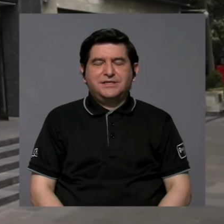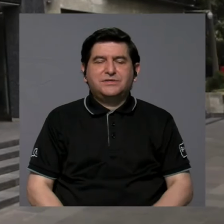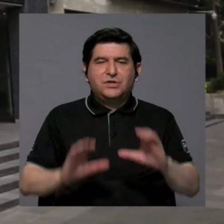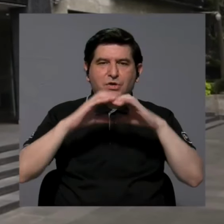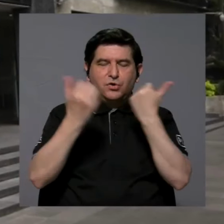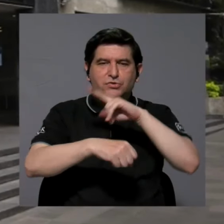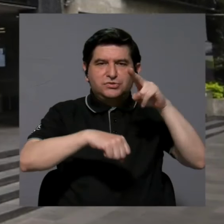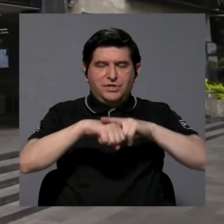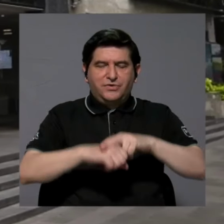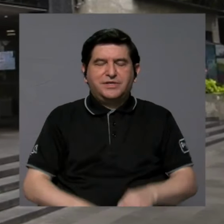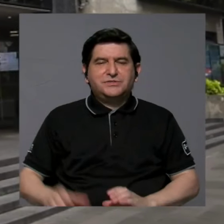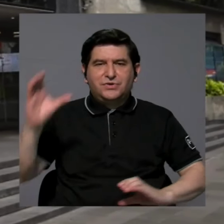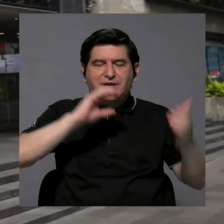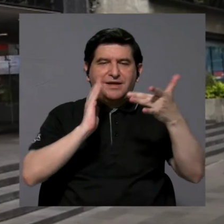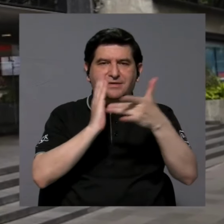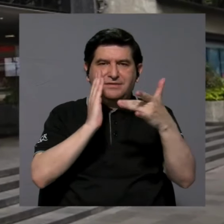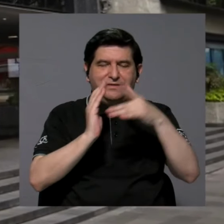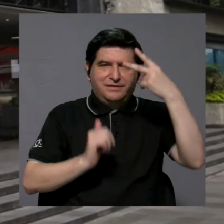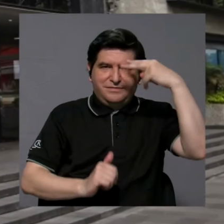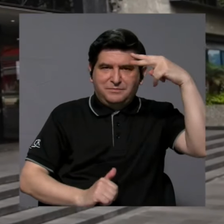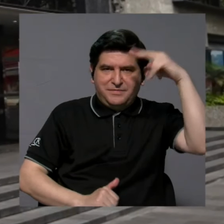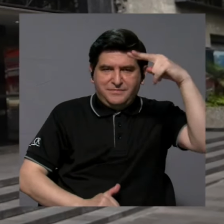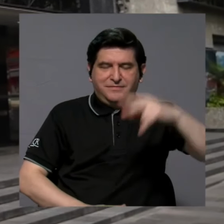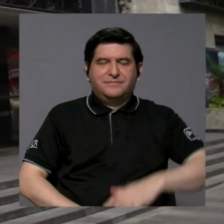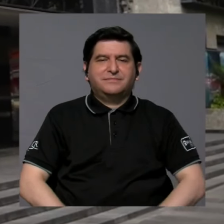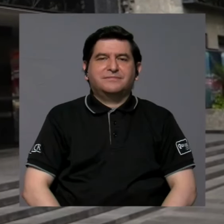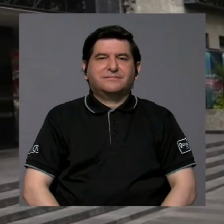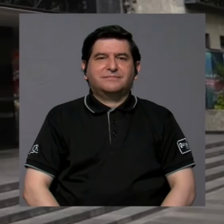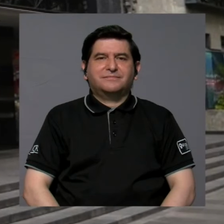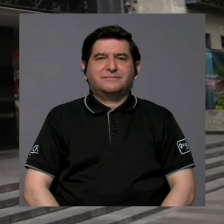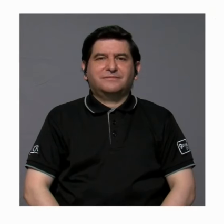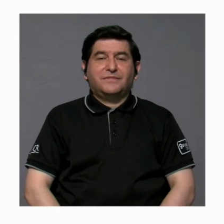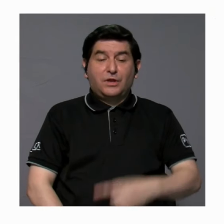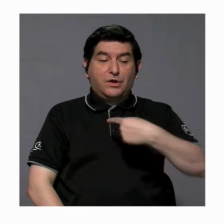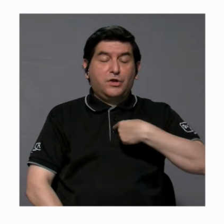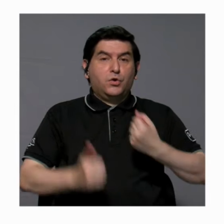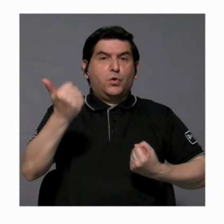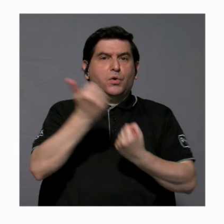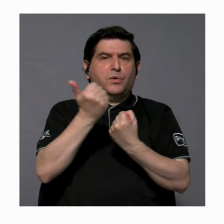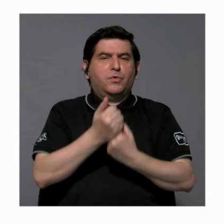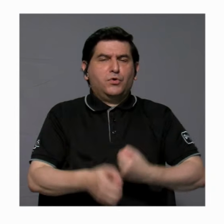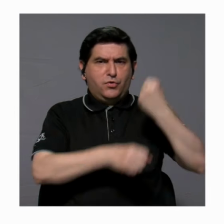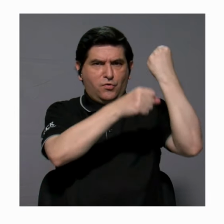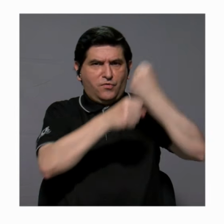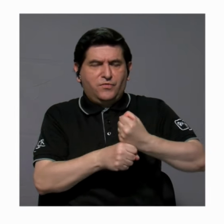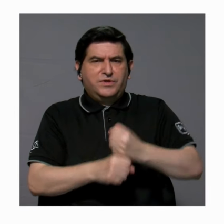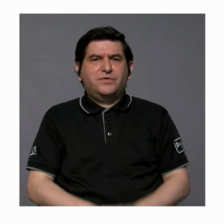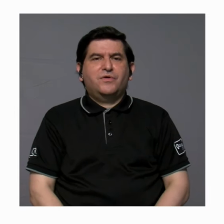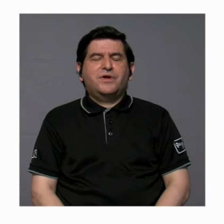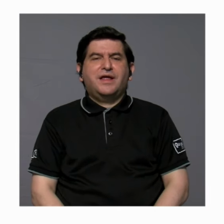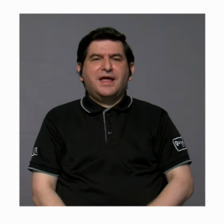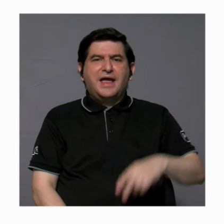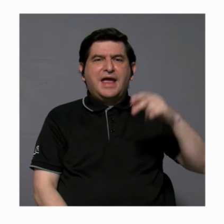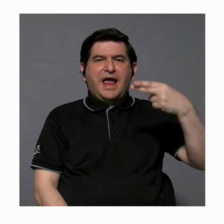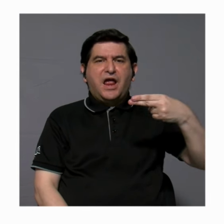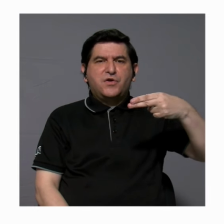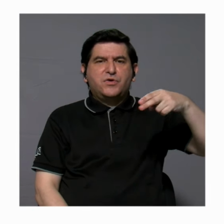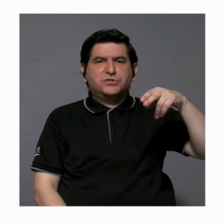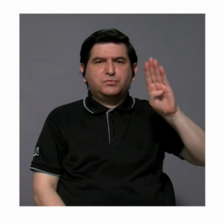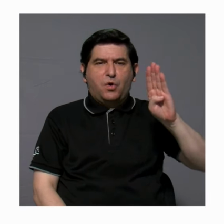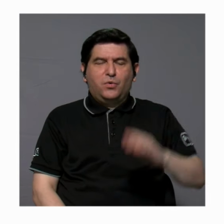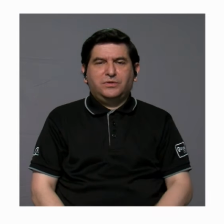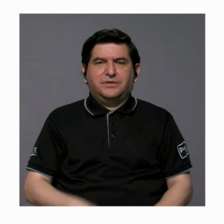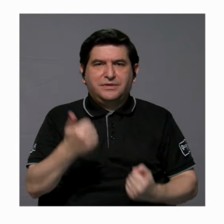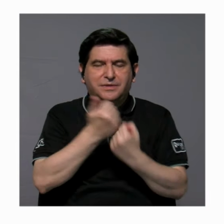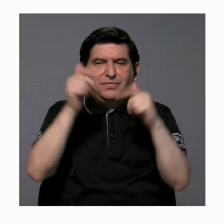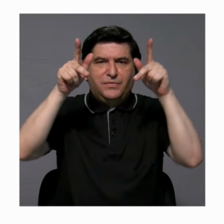Ciencia y Tecnología de México. Y además tuve el apoyo de una fundación, la Fundación Heinrich Böll, que